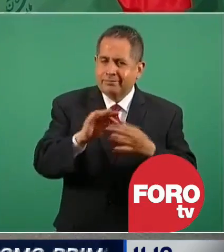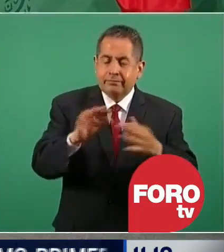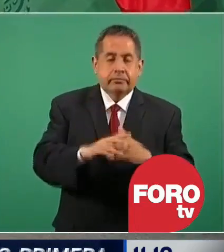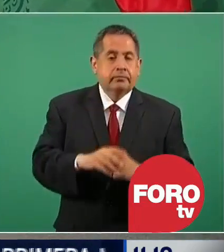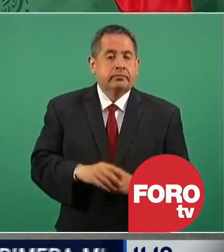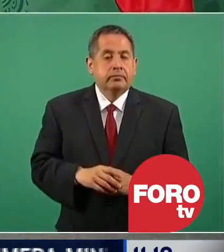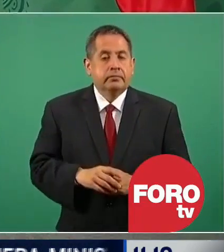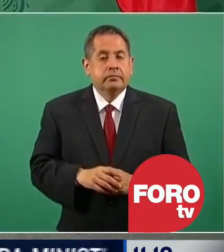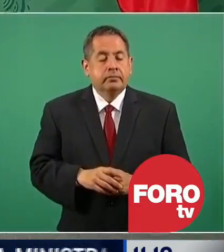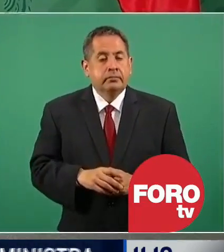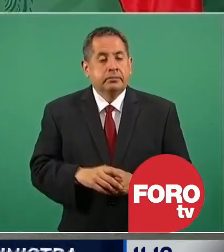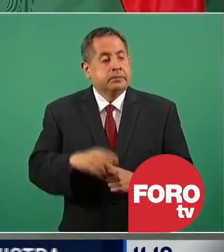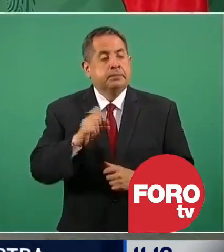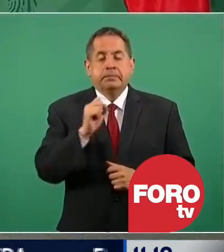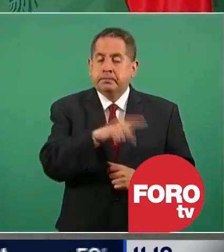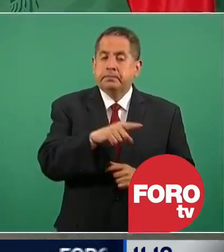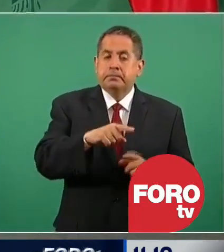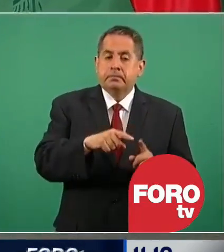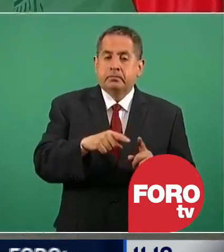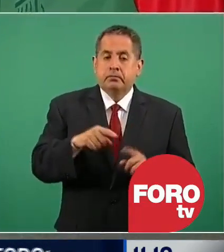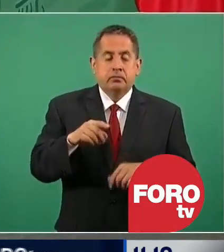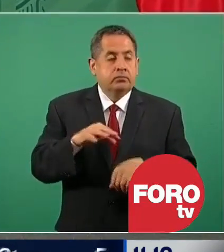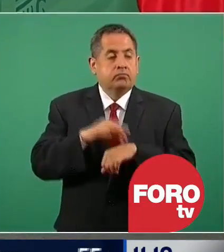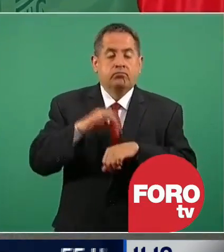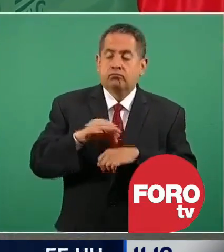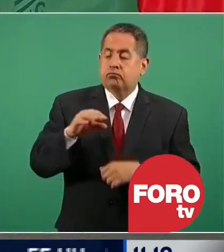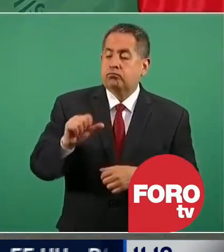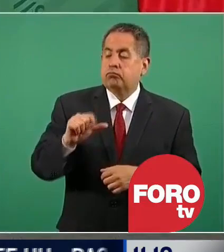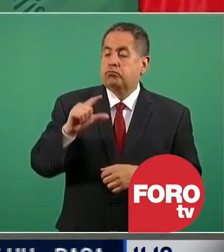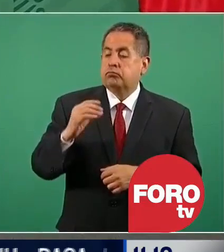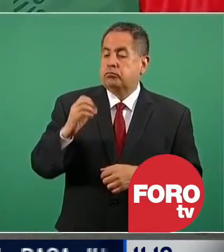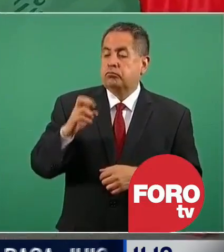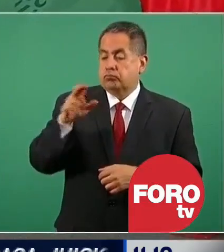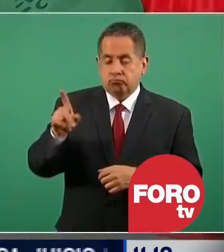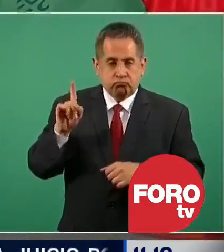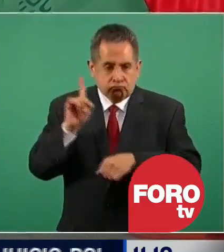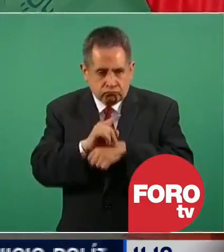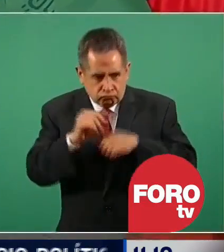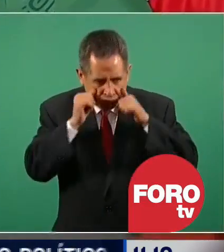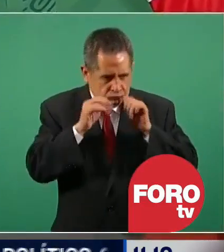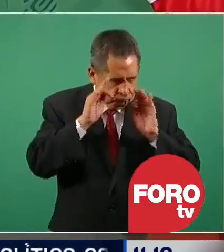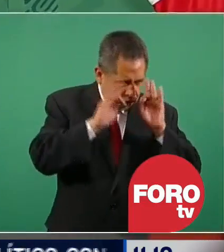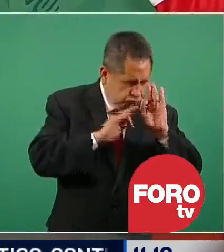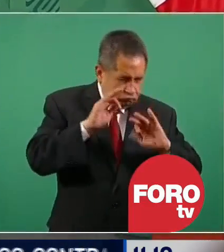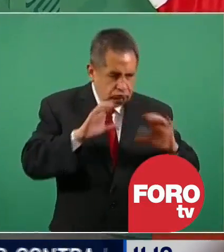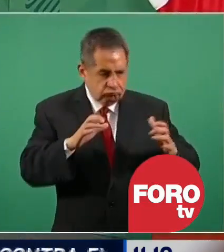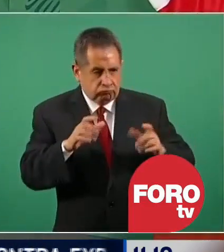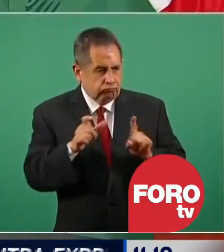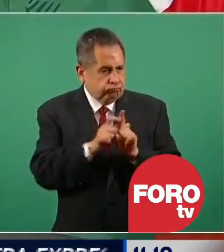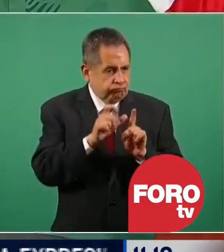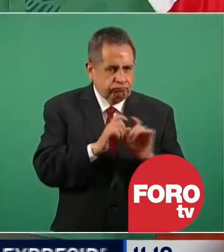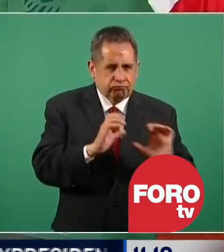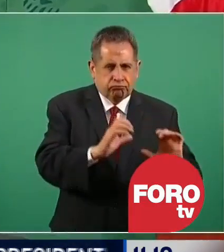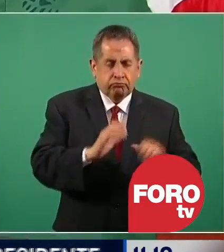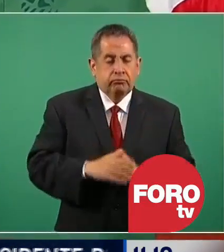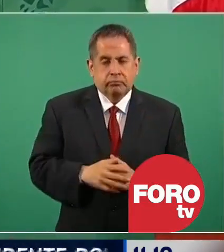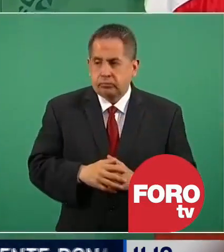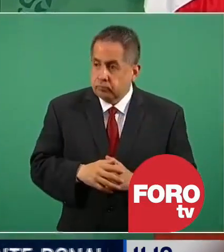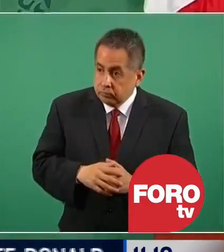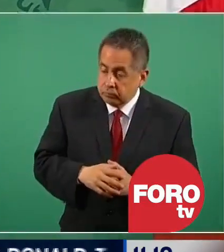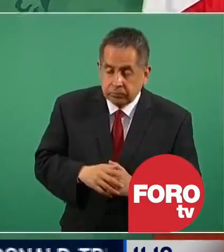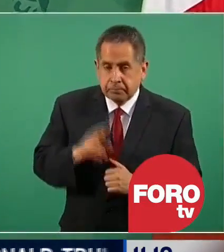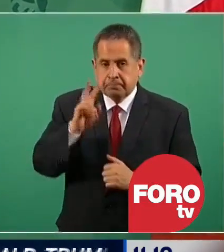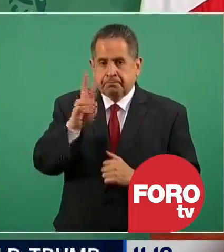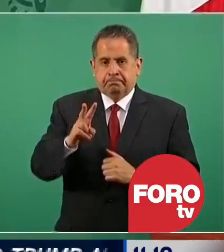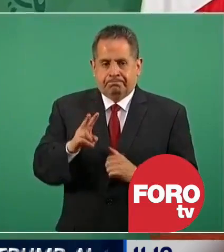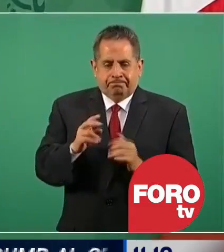es el mismísimo doctor Alcocer quien está presidiendo el equipo médico. Yo la verdad de las cosas no